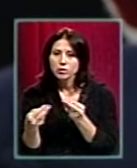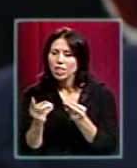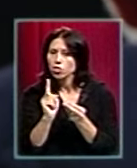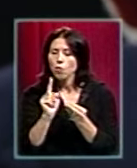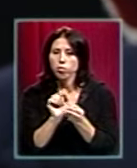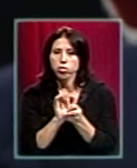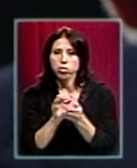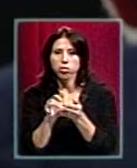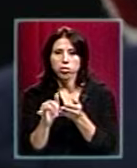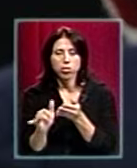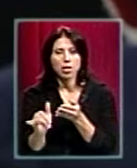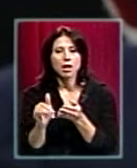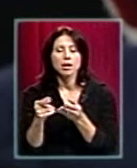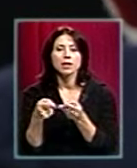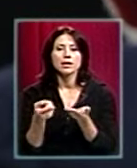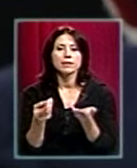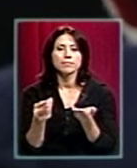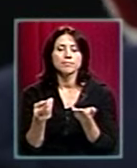de los suelos,